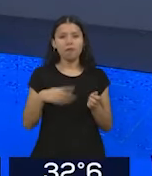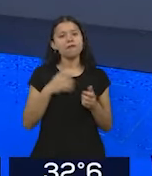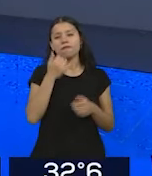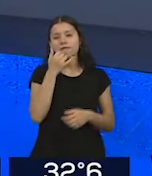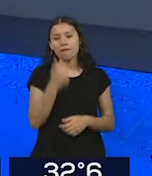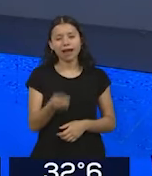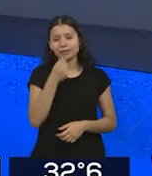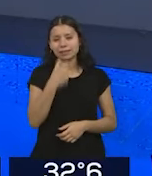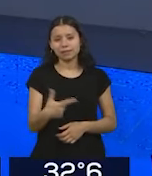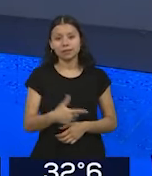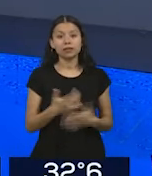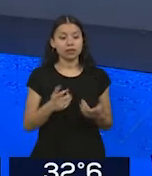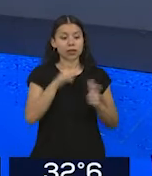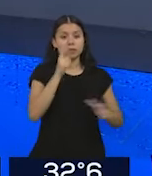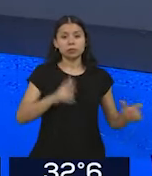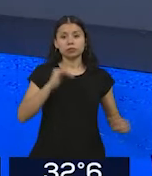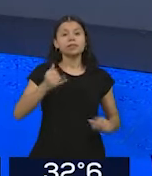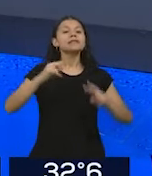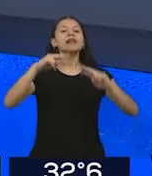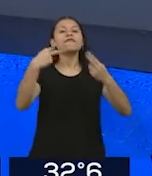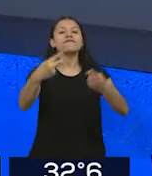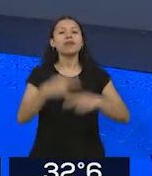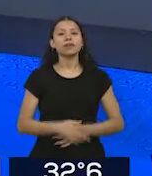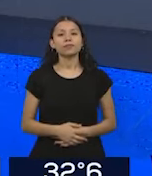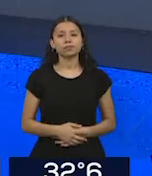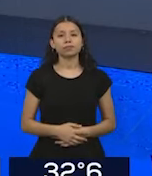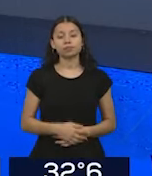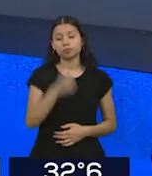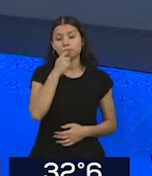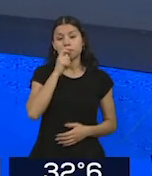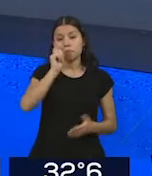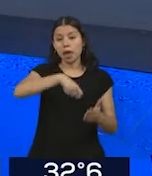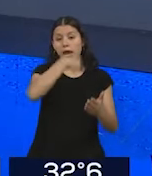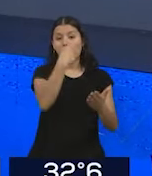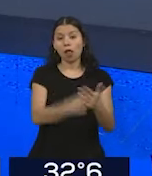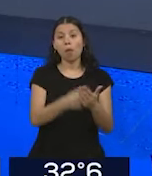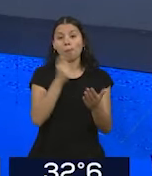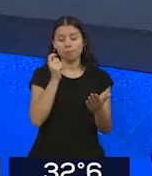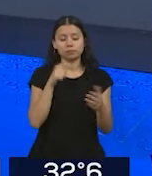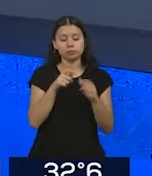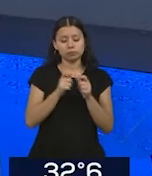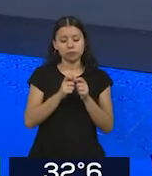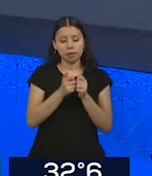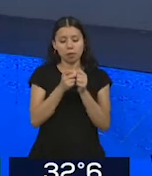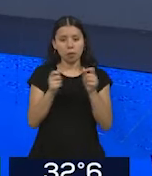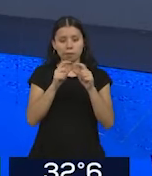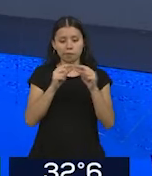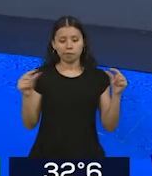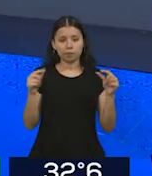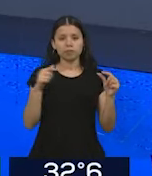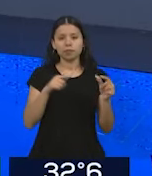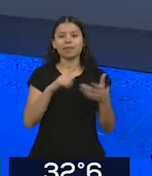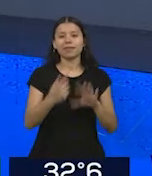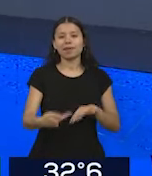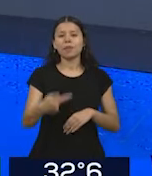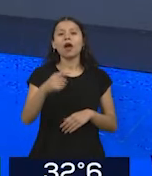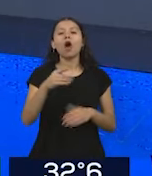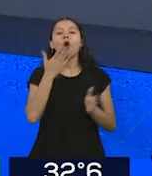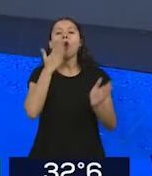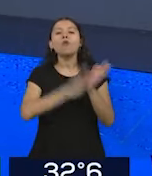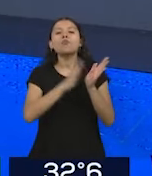ese camino. Entonces te transfiero. Coloque el alias en la aplicación de Mercado Pago y ejecuta la transacción. Inmediatamente se genera un comprobante. Claro, por supuesto.